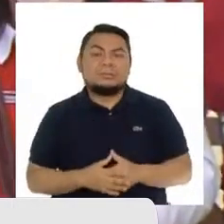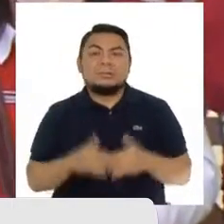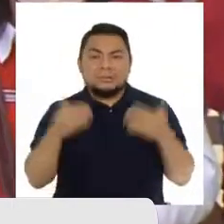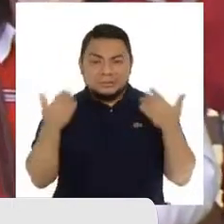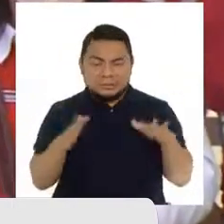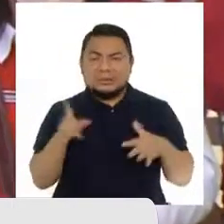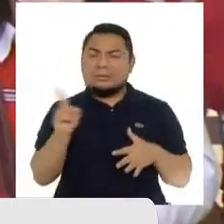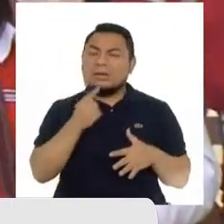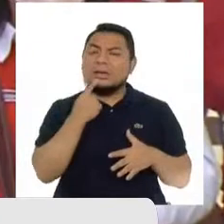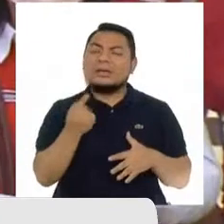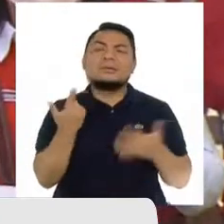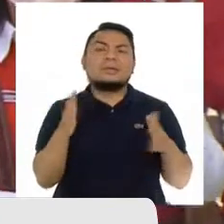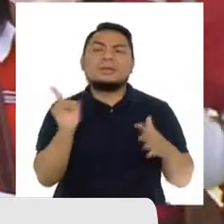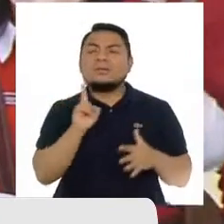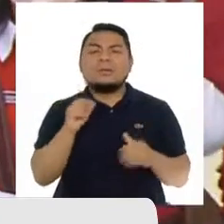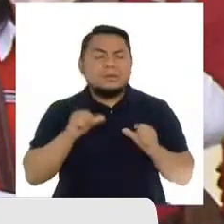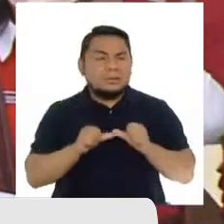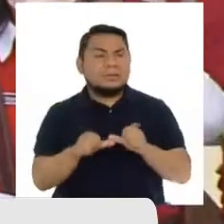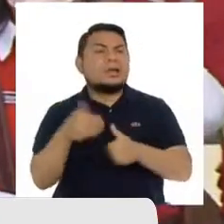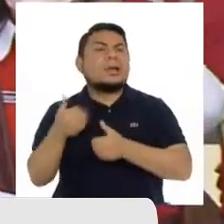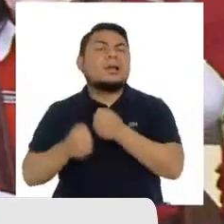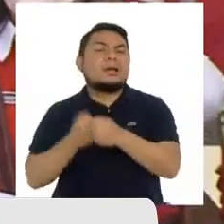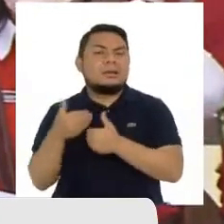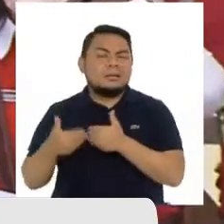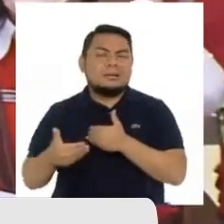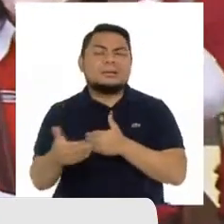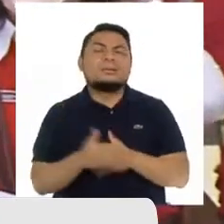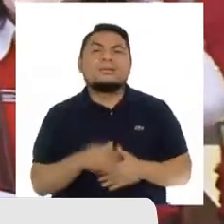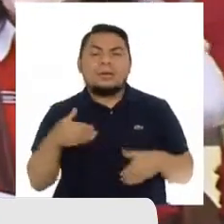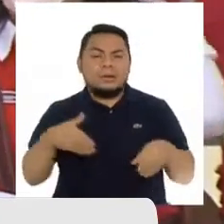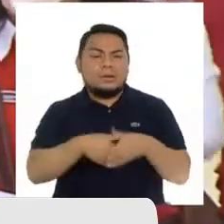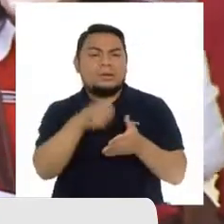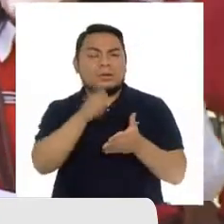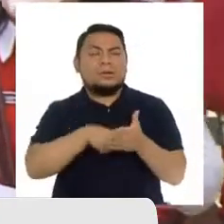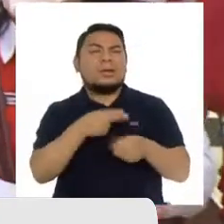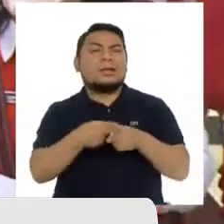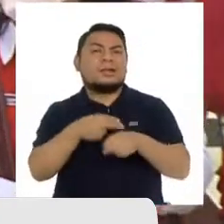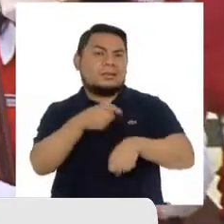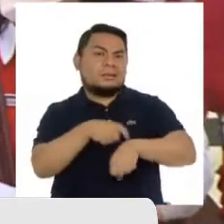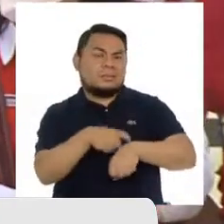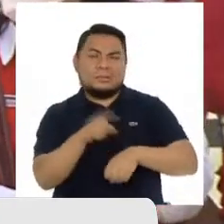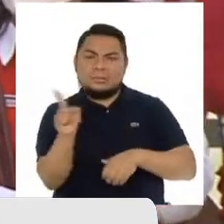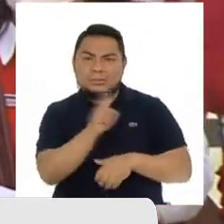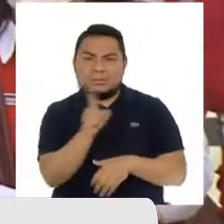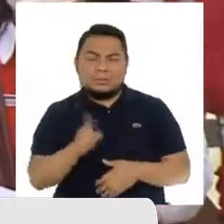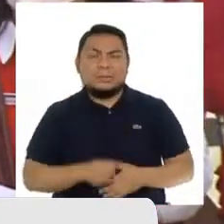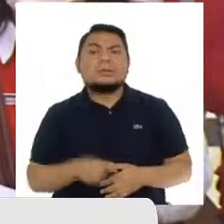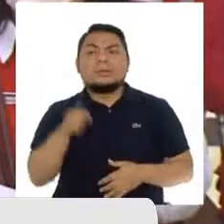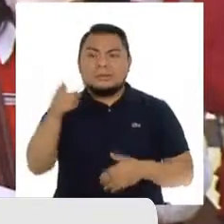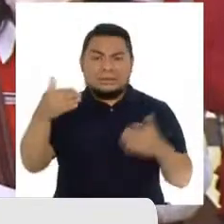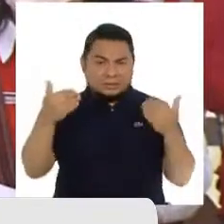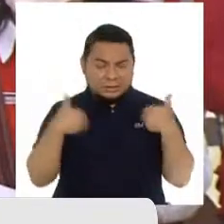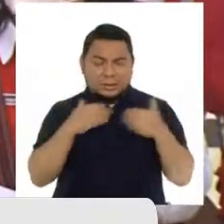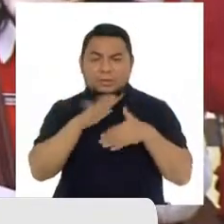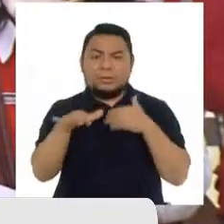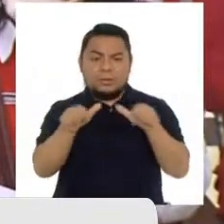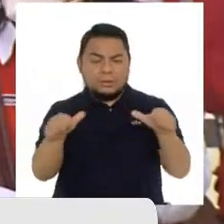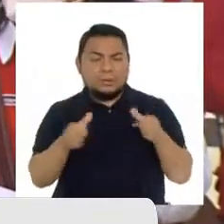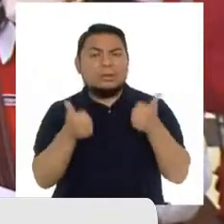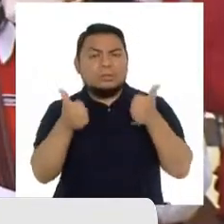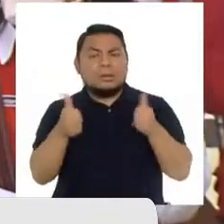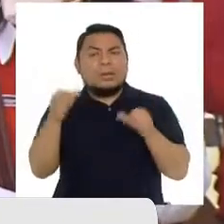ya no está ya no estén durante décadas con contratos temporales sino que tengan las condiciones de